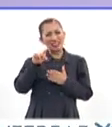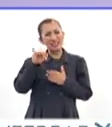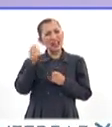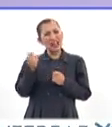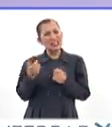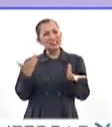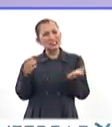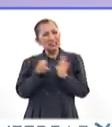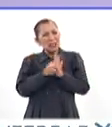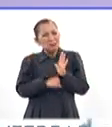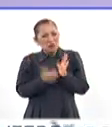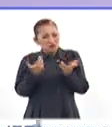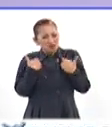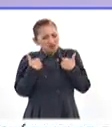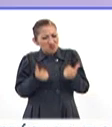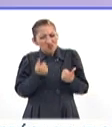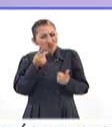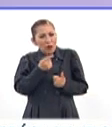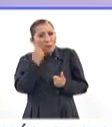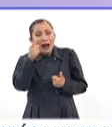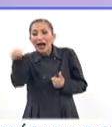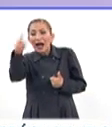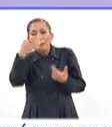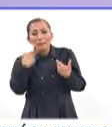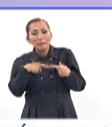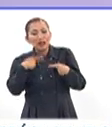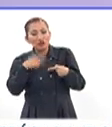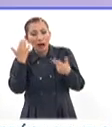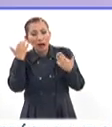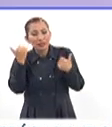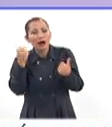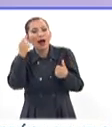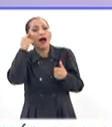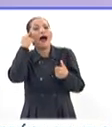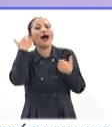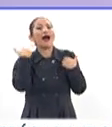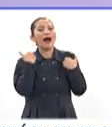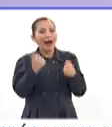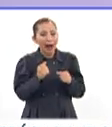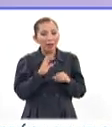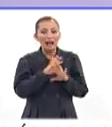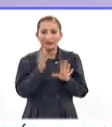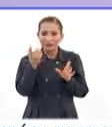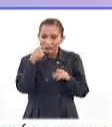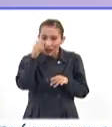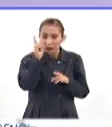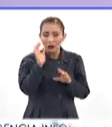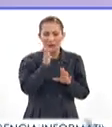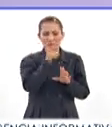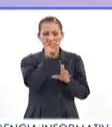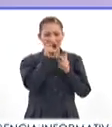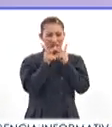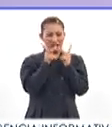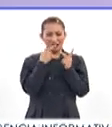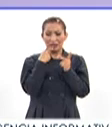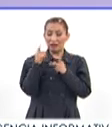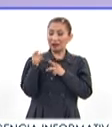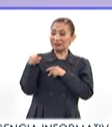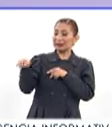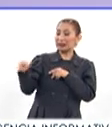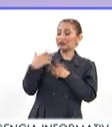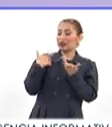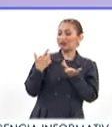más de ejemplos para que la gente lo comprenda más a grosso modo, porque a lo mejor son conceptos que se utilizan en